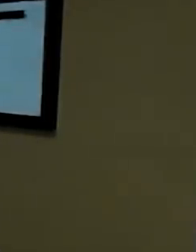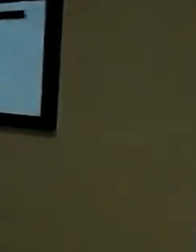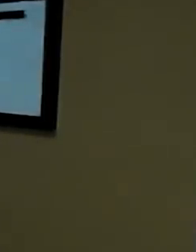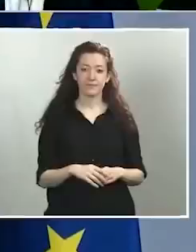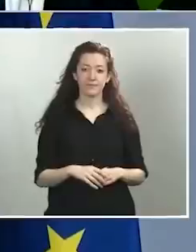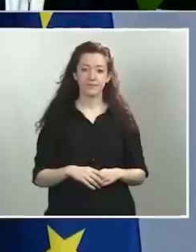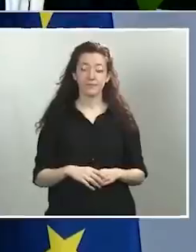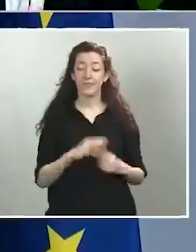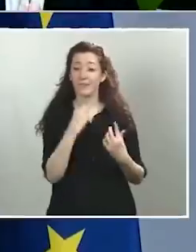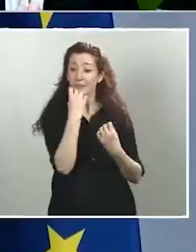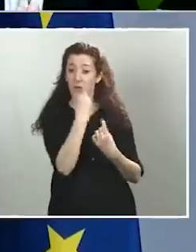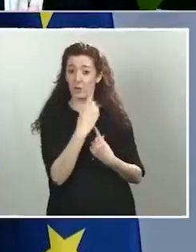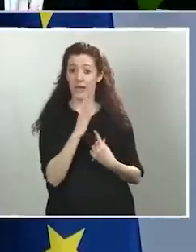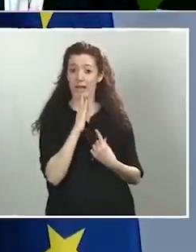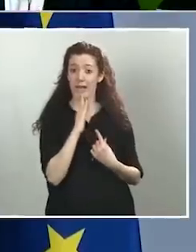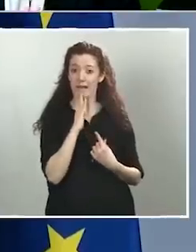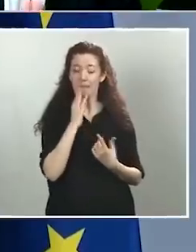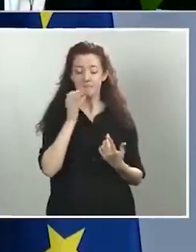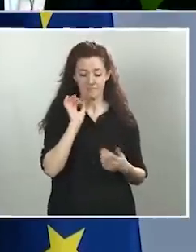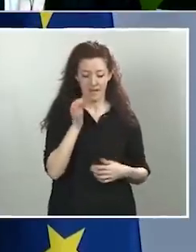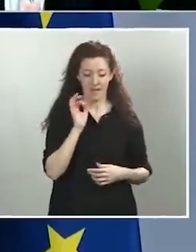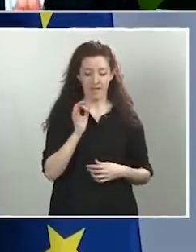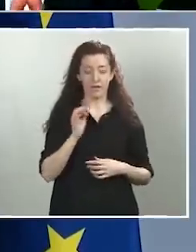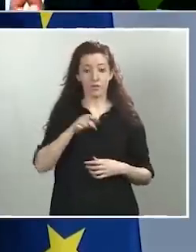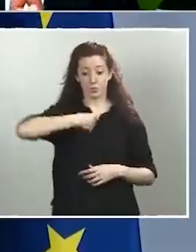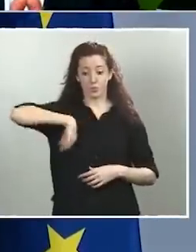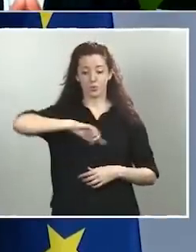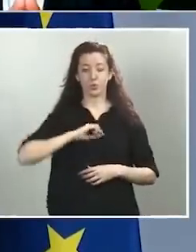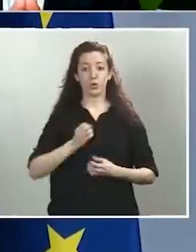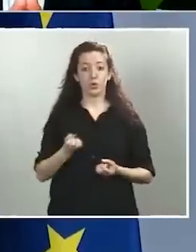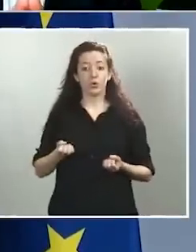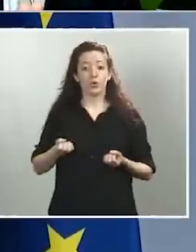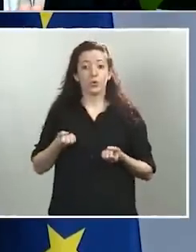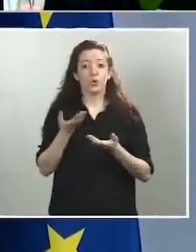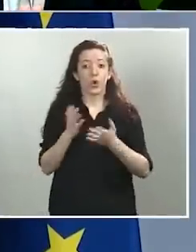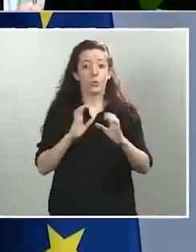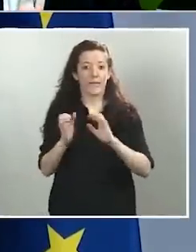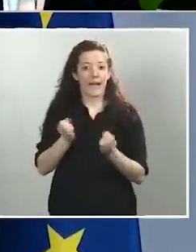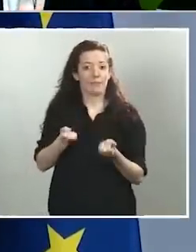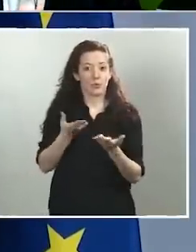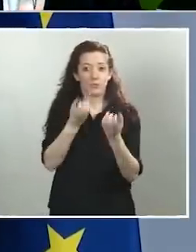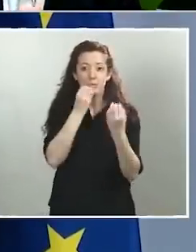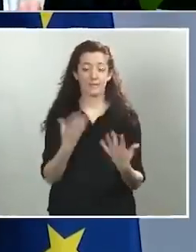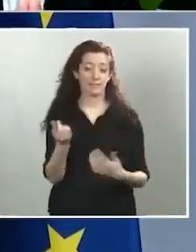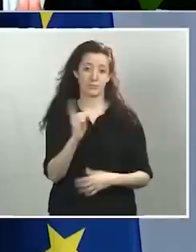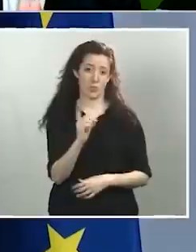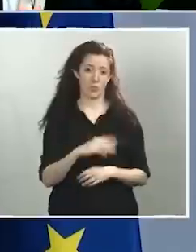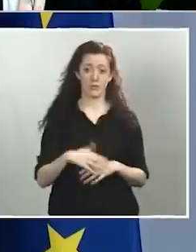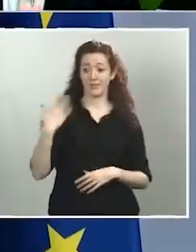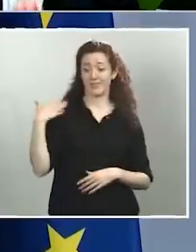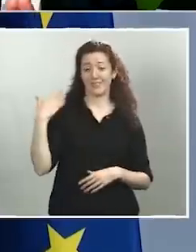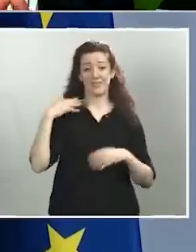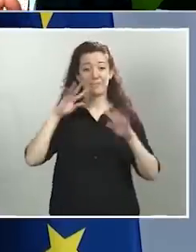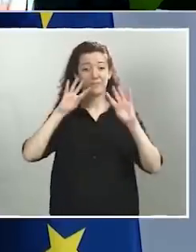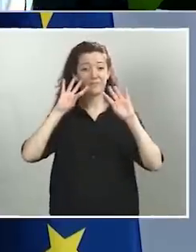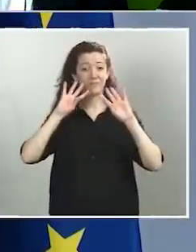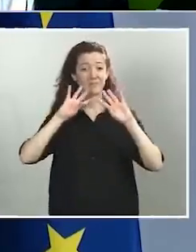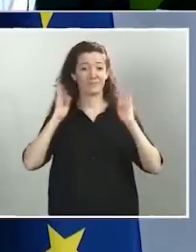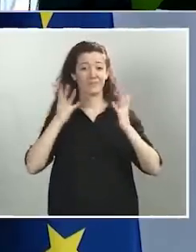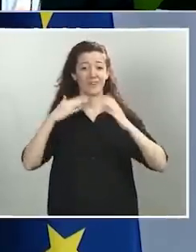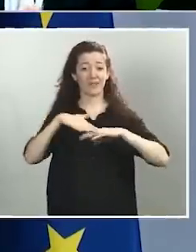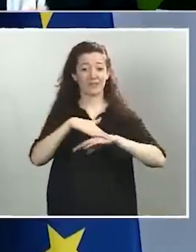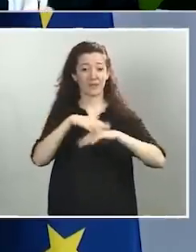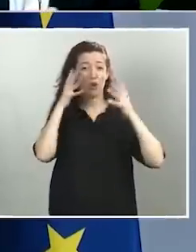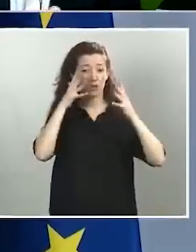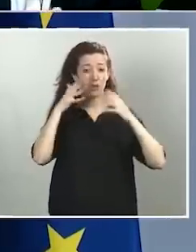consejerías, se debería de haber actuado de forma inmediata. Y, sin embargo, se obvió y no se